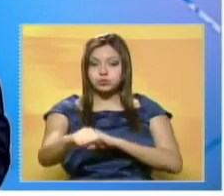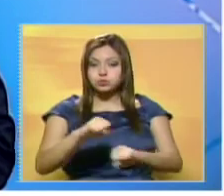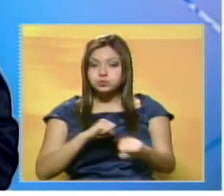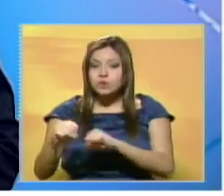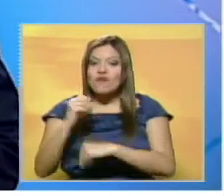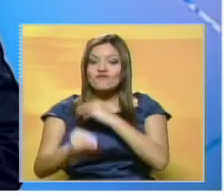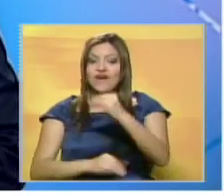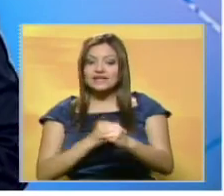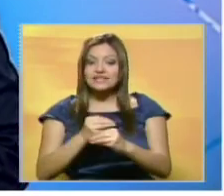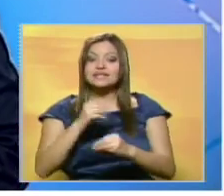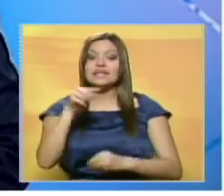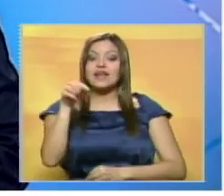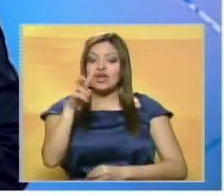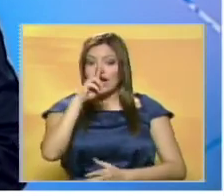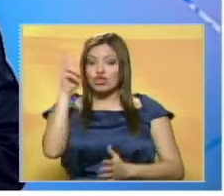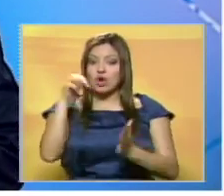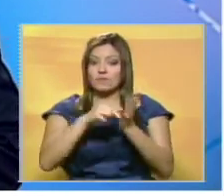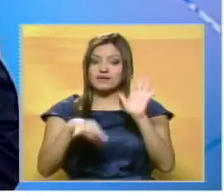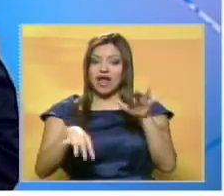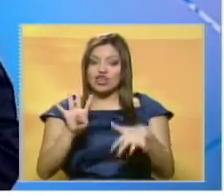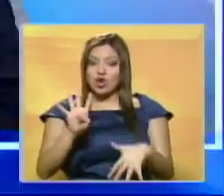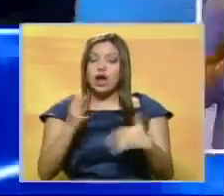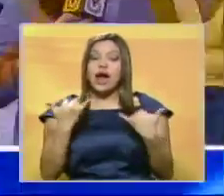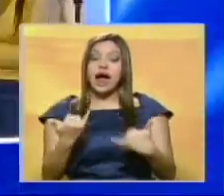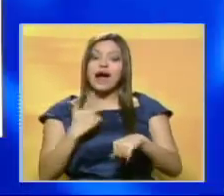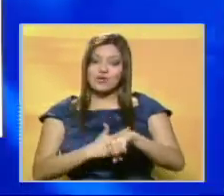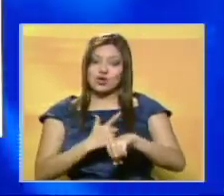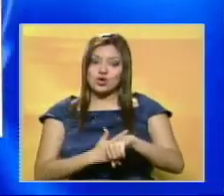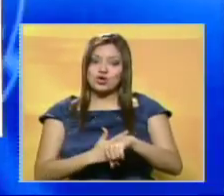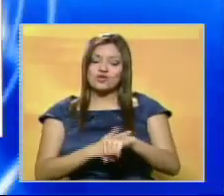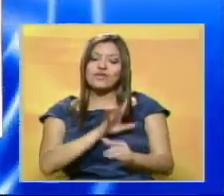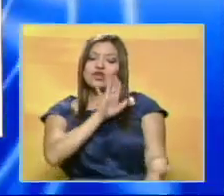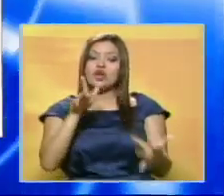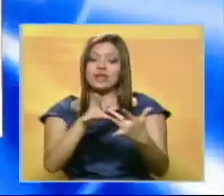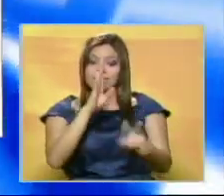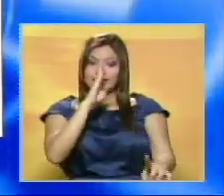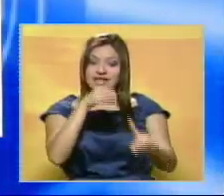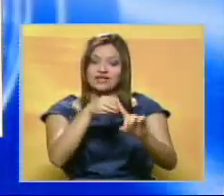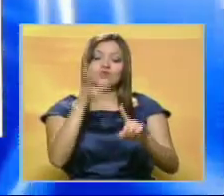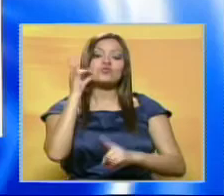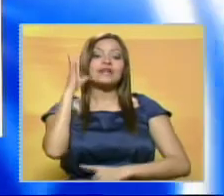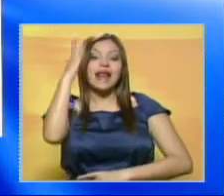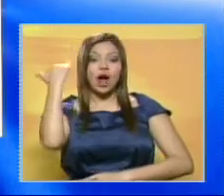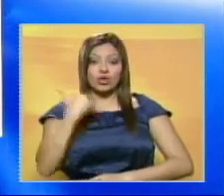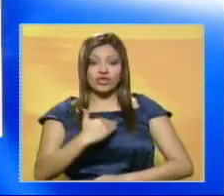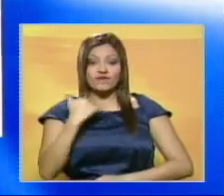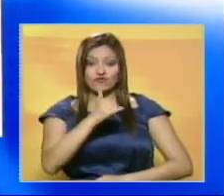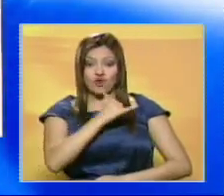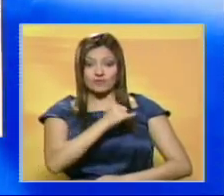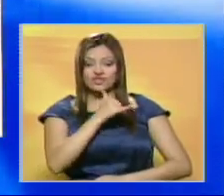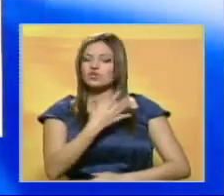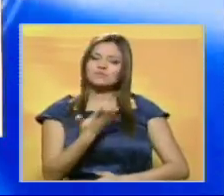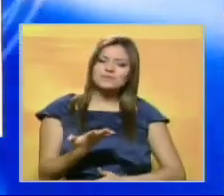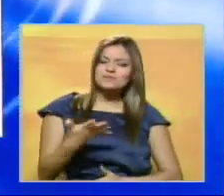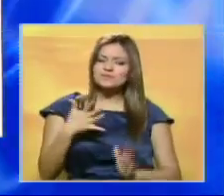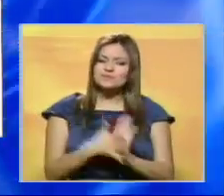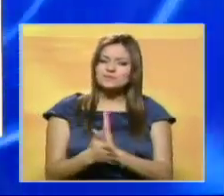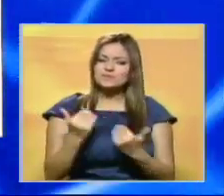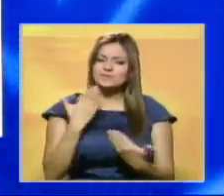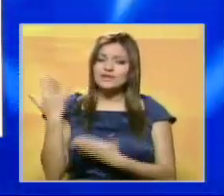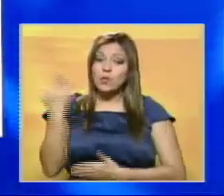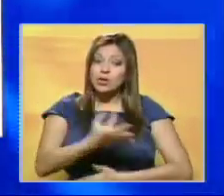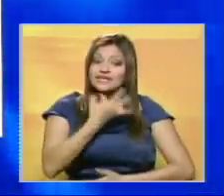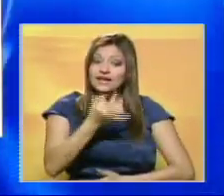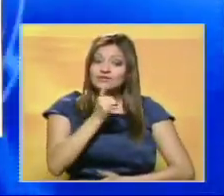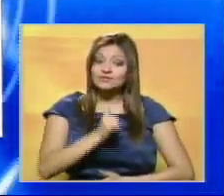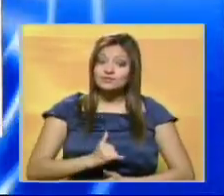a ejecutar durante este 2014. Así que a esta hora tenemos un contacto en vivo y en directo con nuestra compañera Claudia Andrade. Claudia, buenas